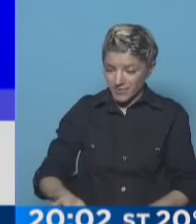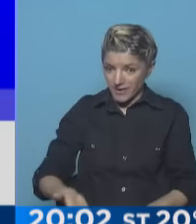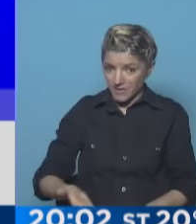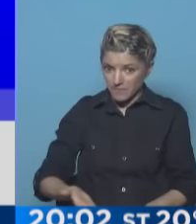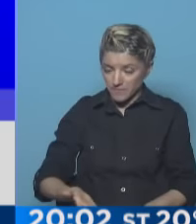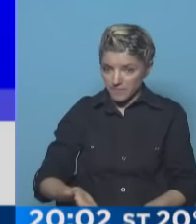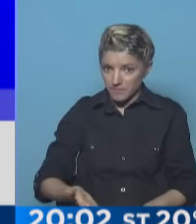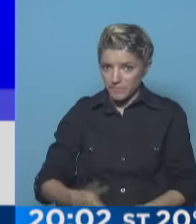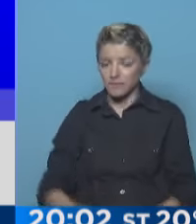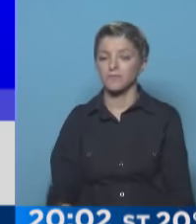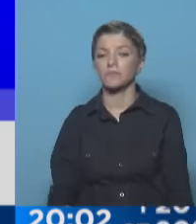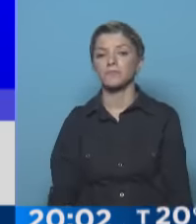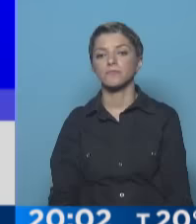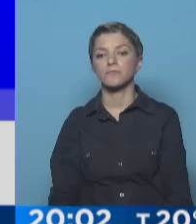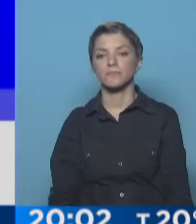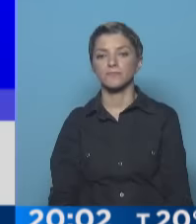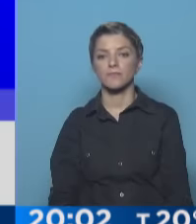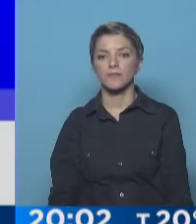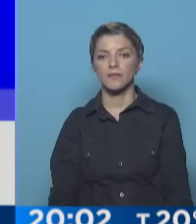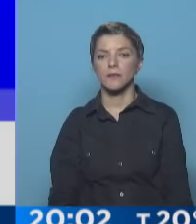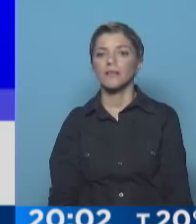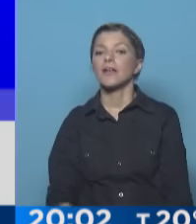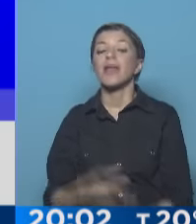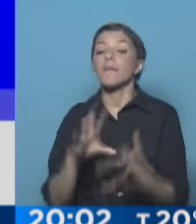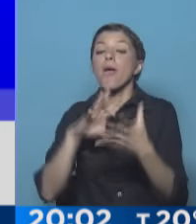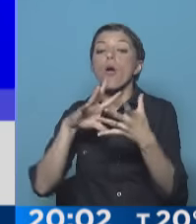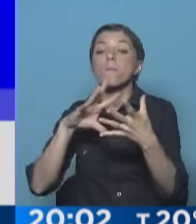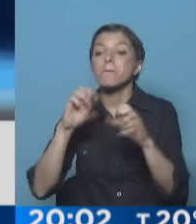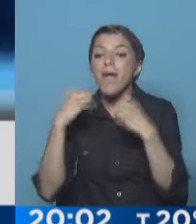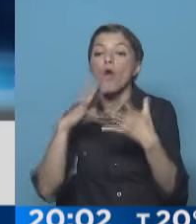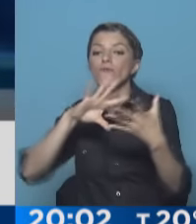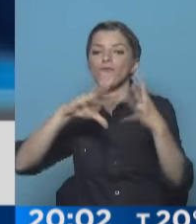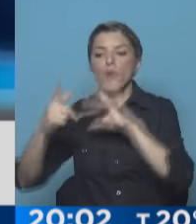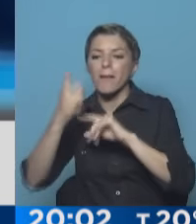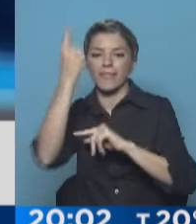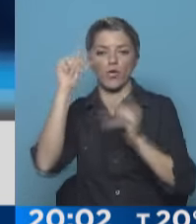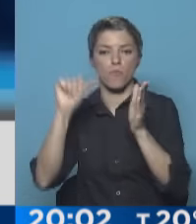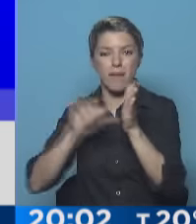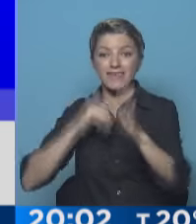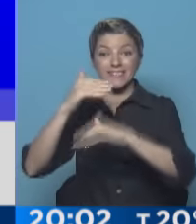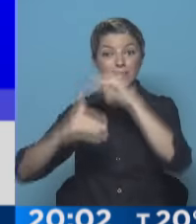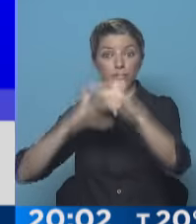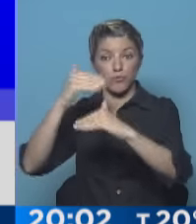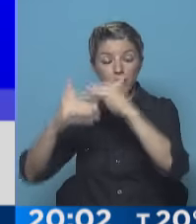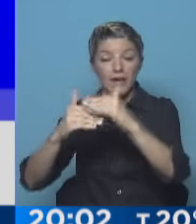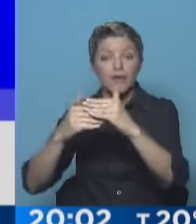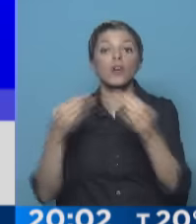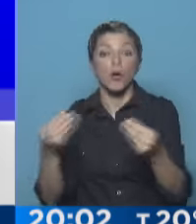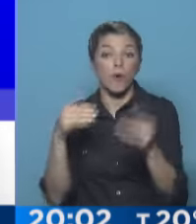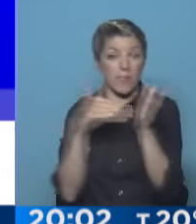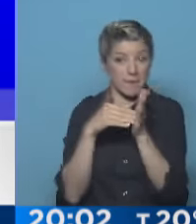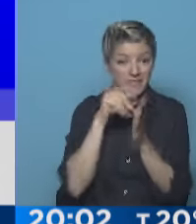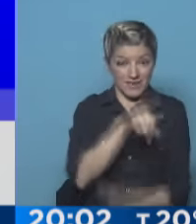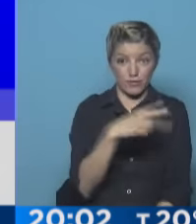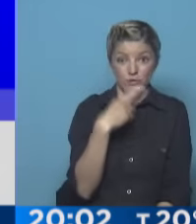medición el mejor eh indicador del crecimiento de un país de una región está en el crecimiento de la demanda de